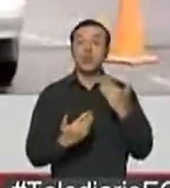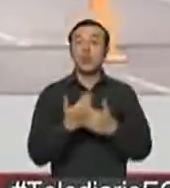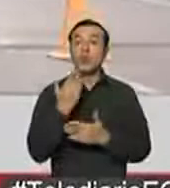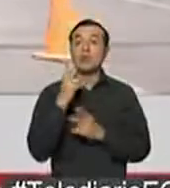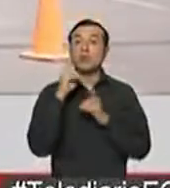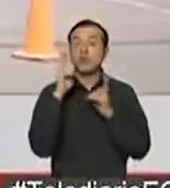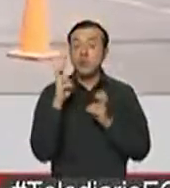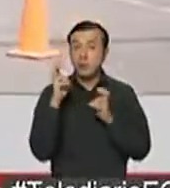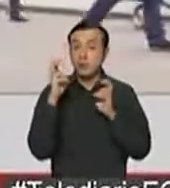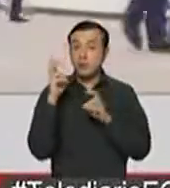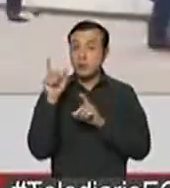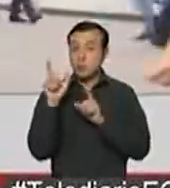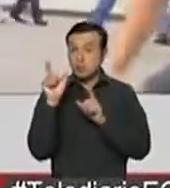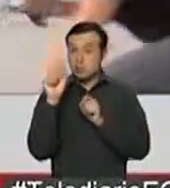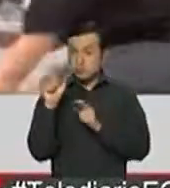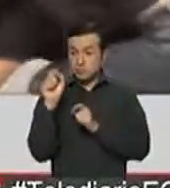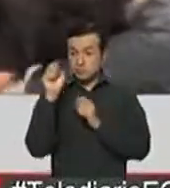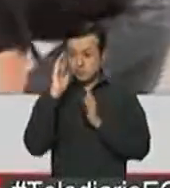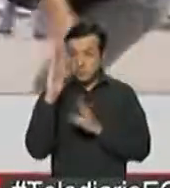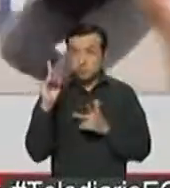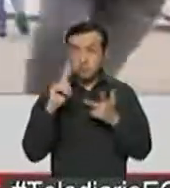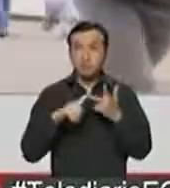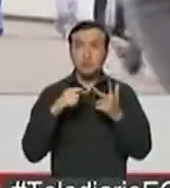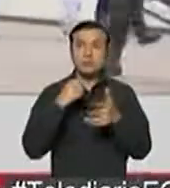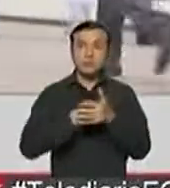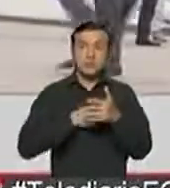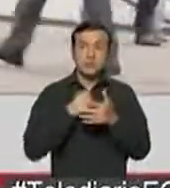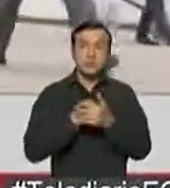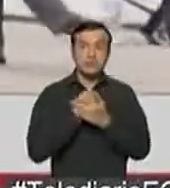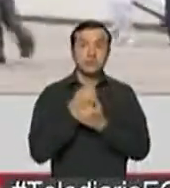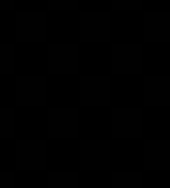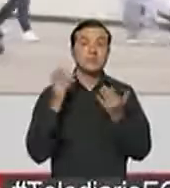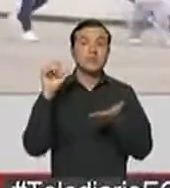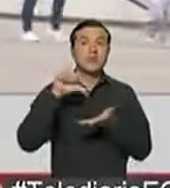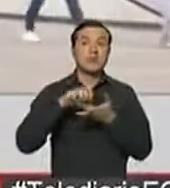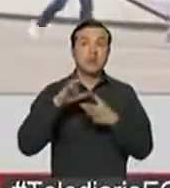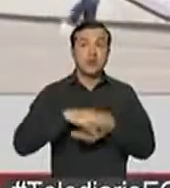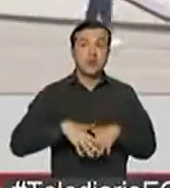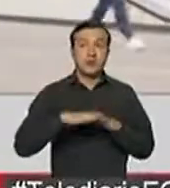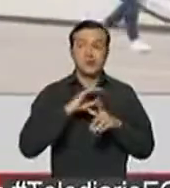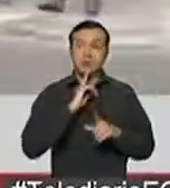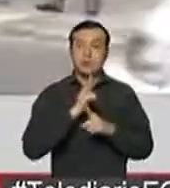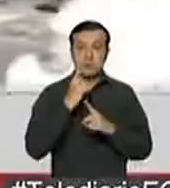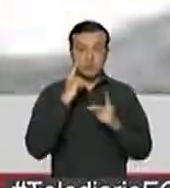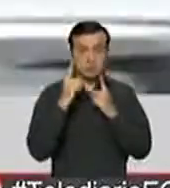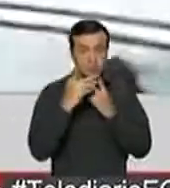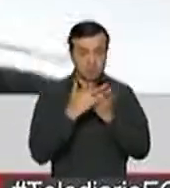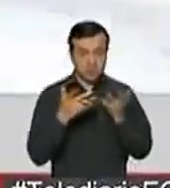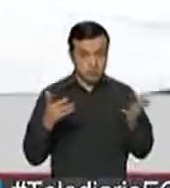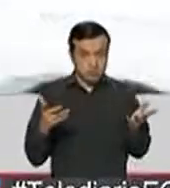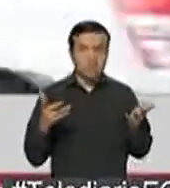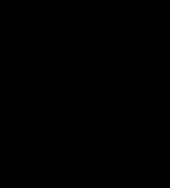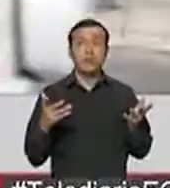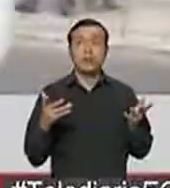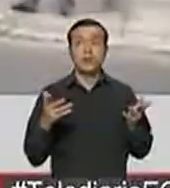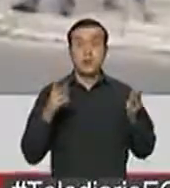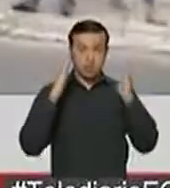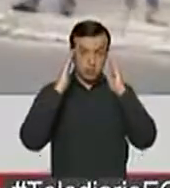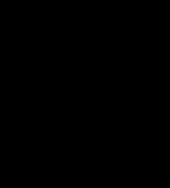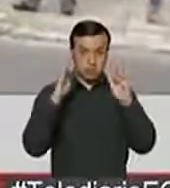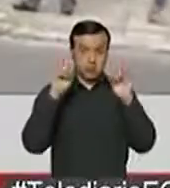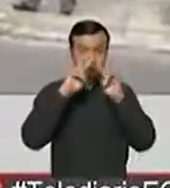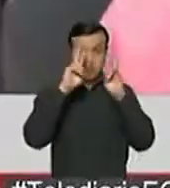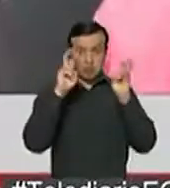impositiva sobre la migración y, por último, los desafíos de las grandes ciudades para la inserción de los migrantes. Es decir, que la atención al